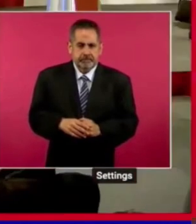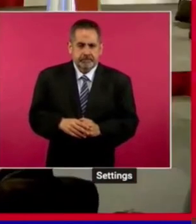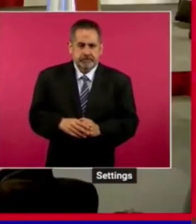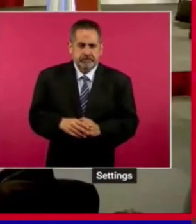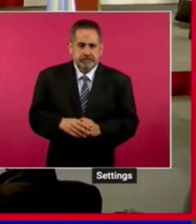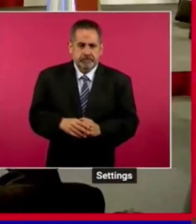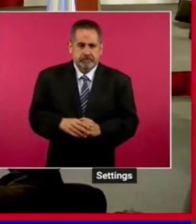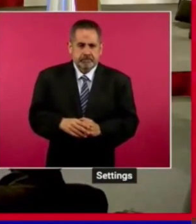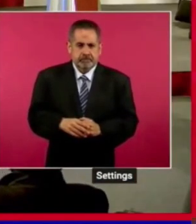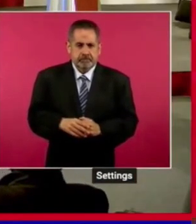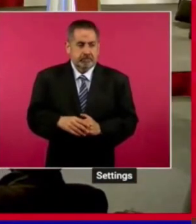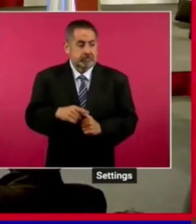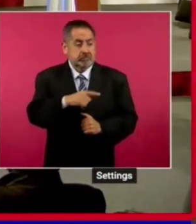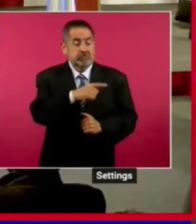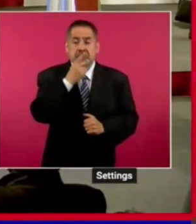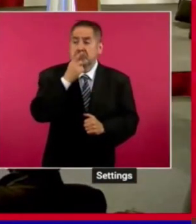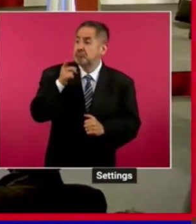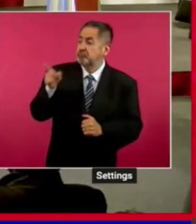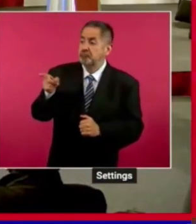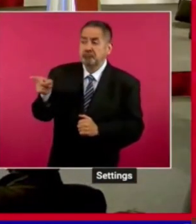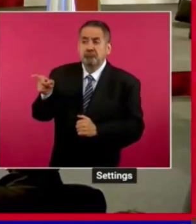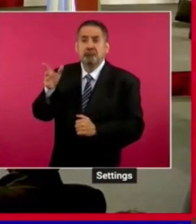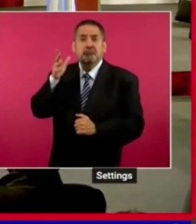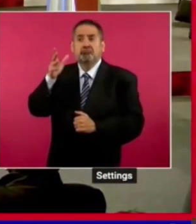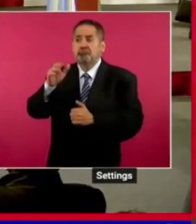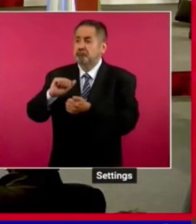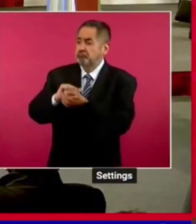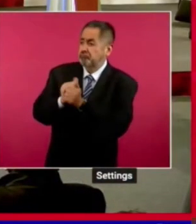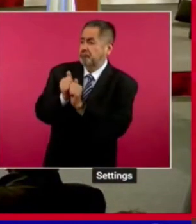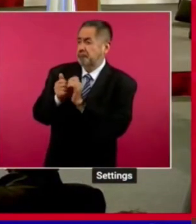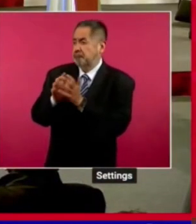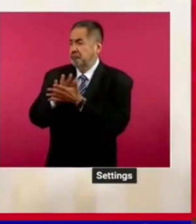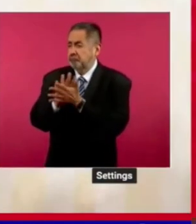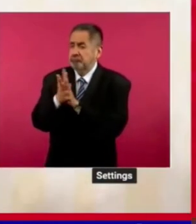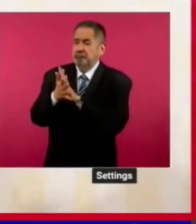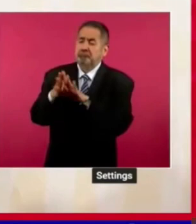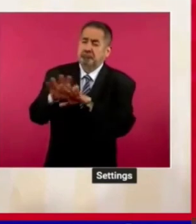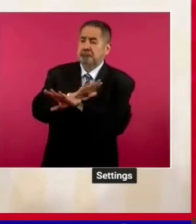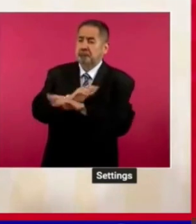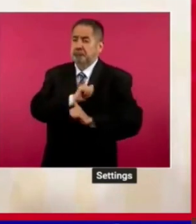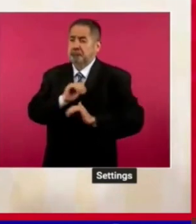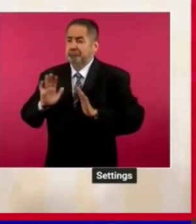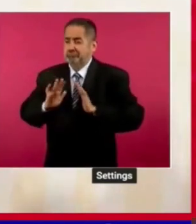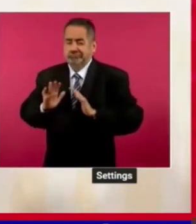La militarización, dicen los conservadores hipócritas.